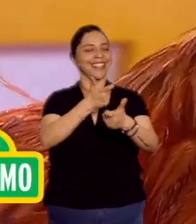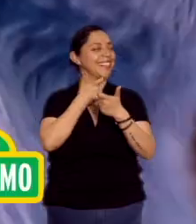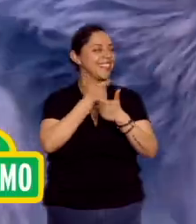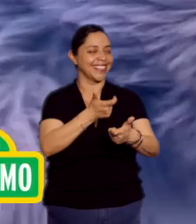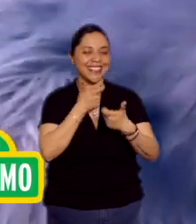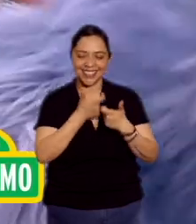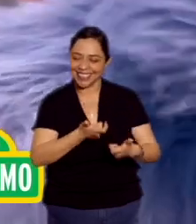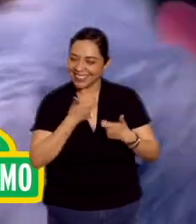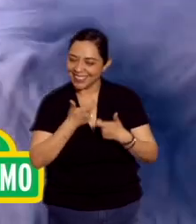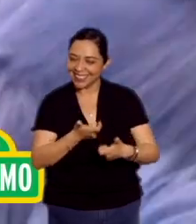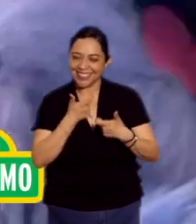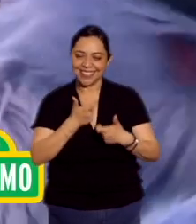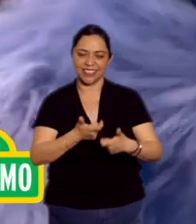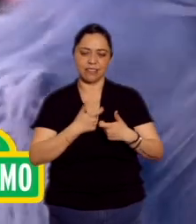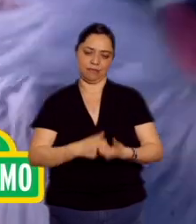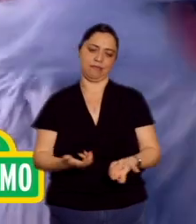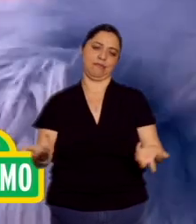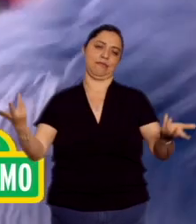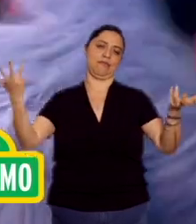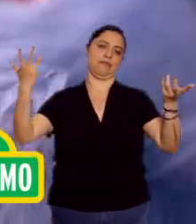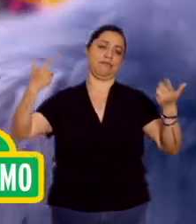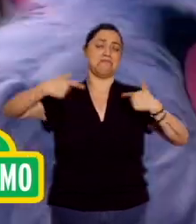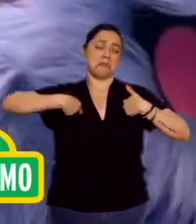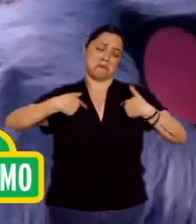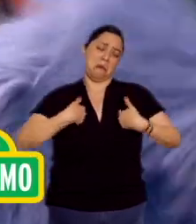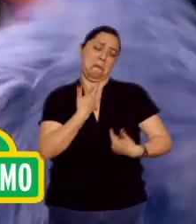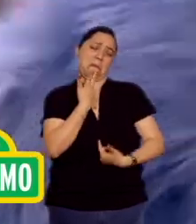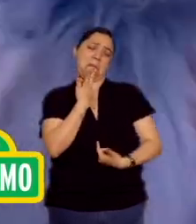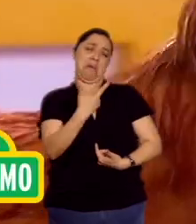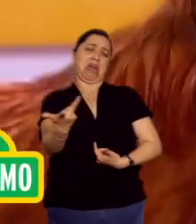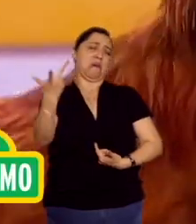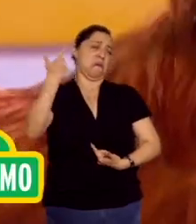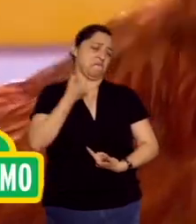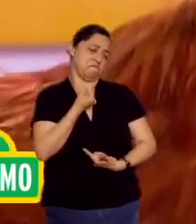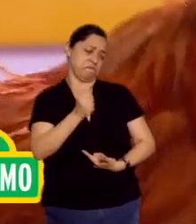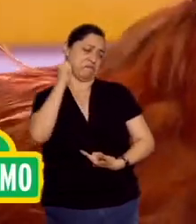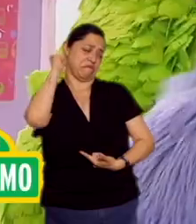¡Increíble! ¡Ni yo lo hubiera podido haber hecho mejor!